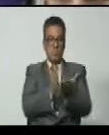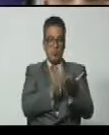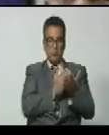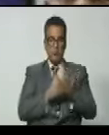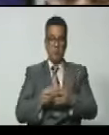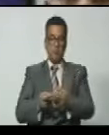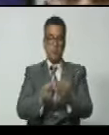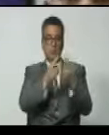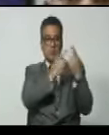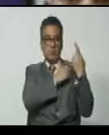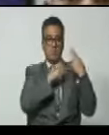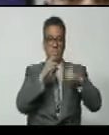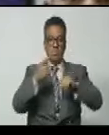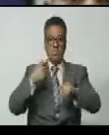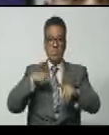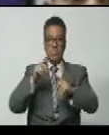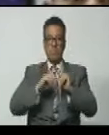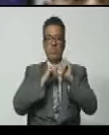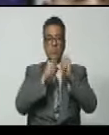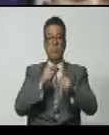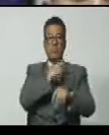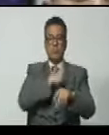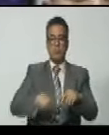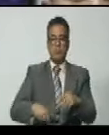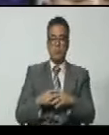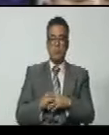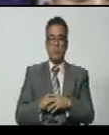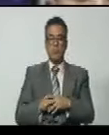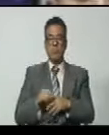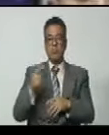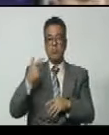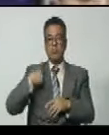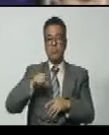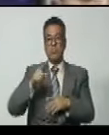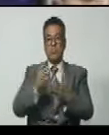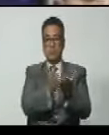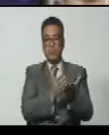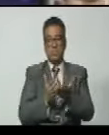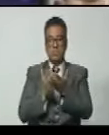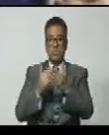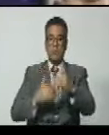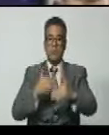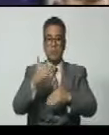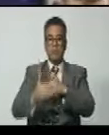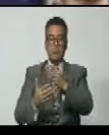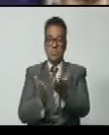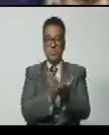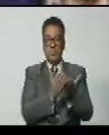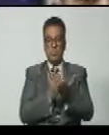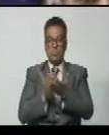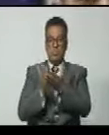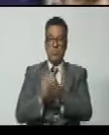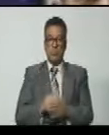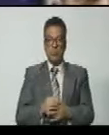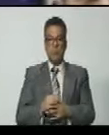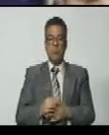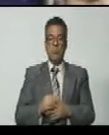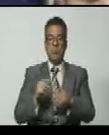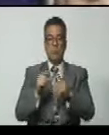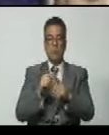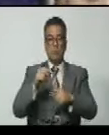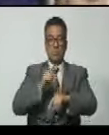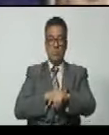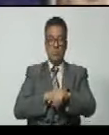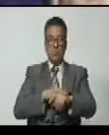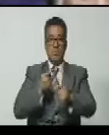el cargo donde la está designando el presidente. Tiene estudios avanzados, estudios de doctorado en